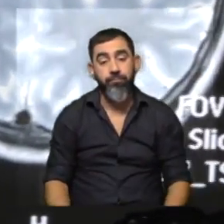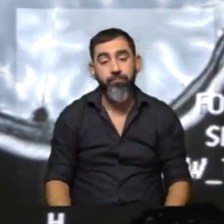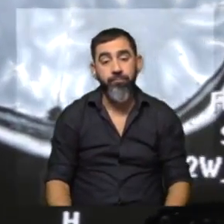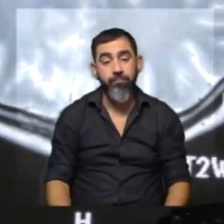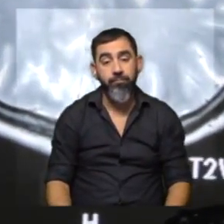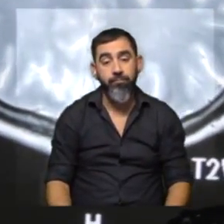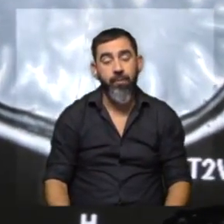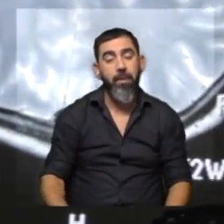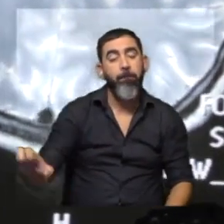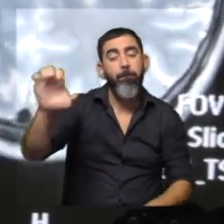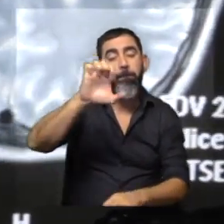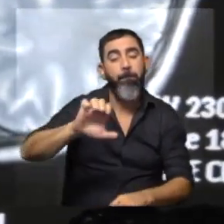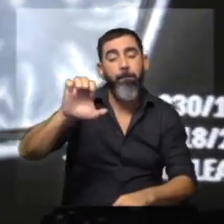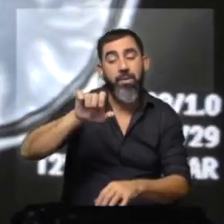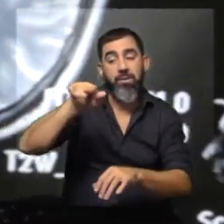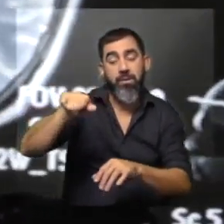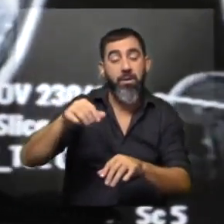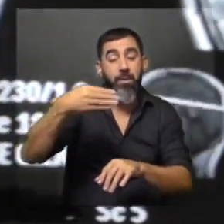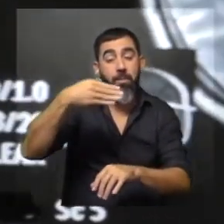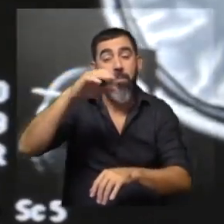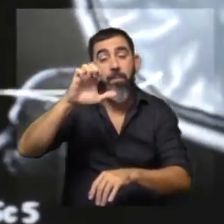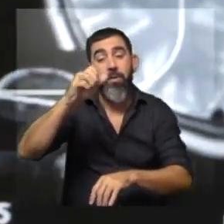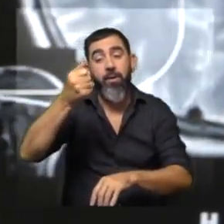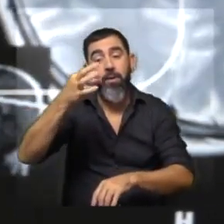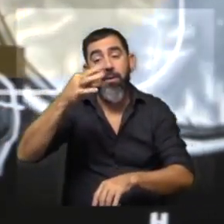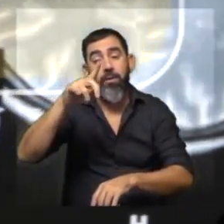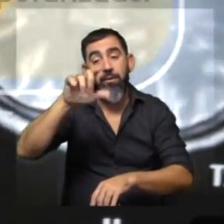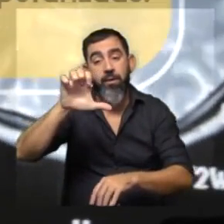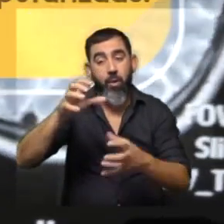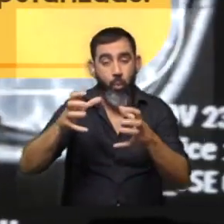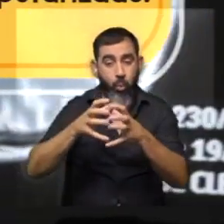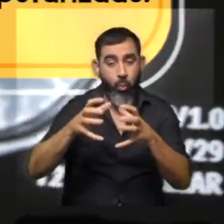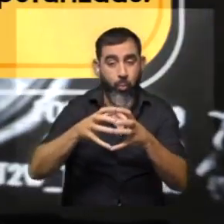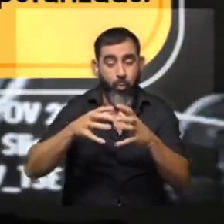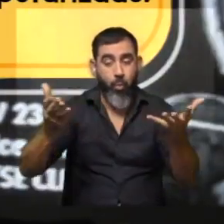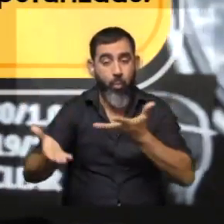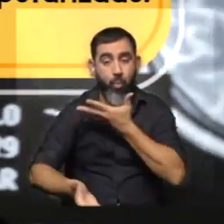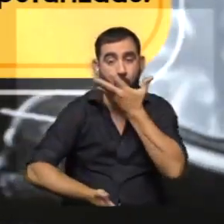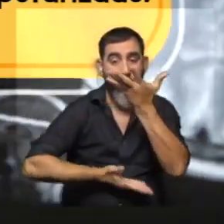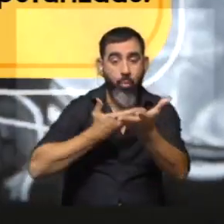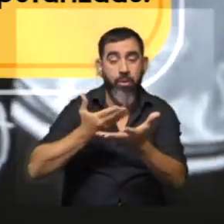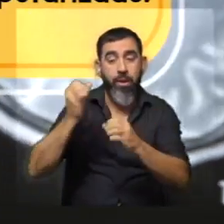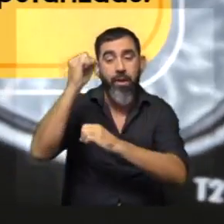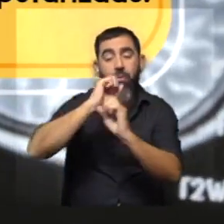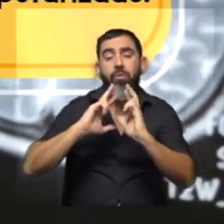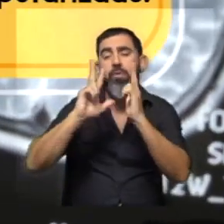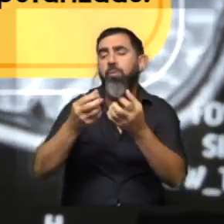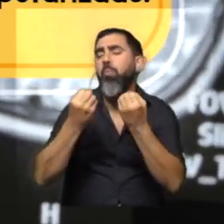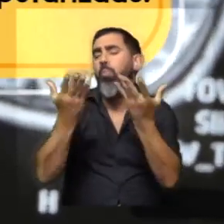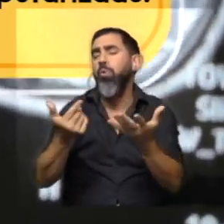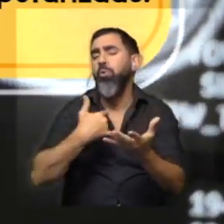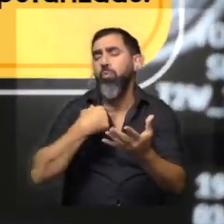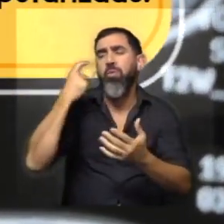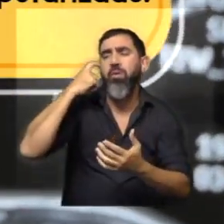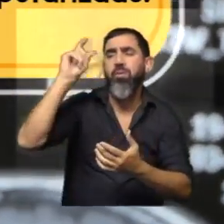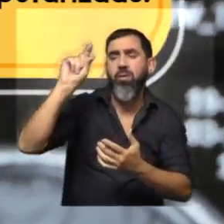era la empresa que tenía los Beatles, y un ingeniero, Hounsfield, les dijo, ¿por qué no? Yo tengo esta